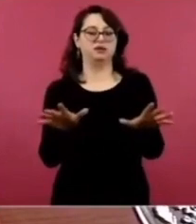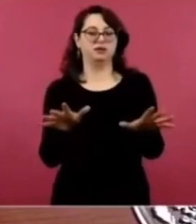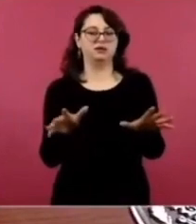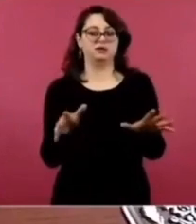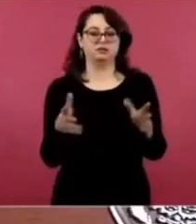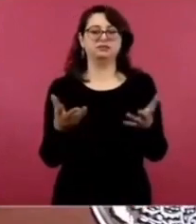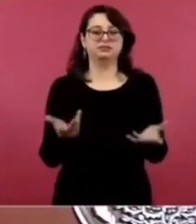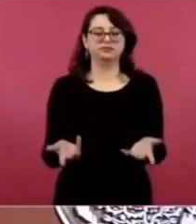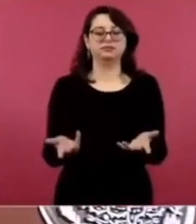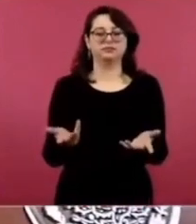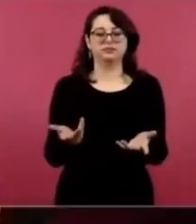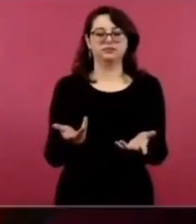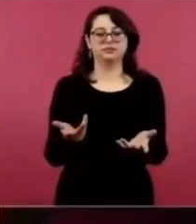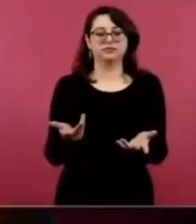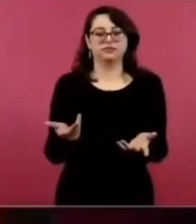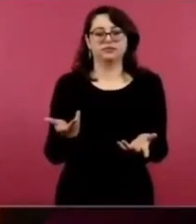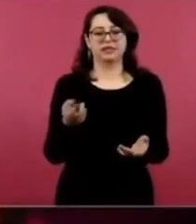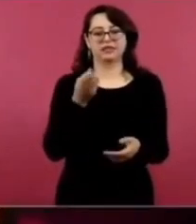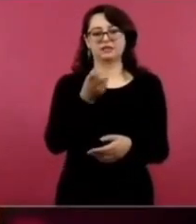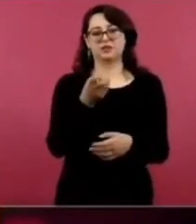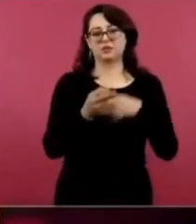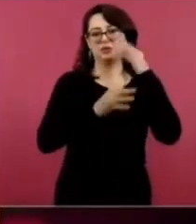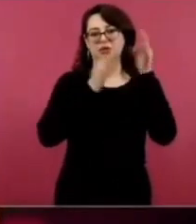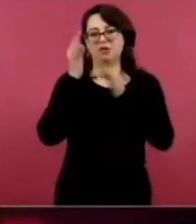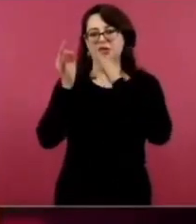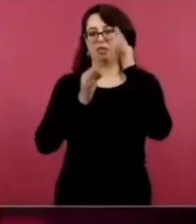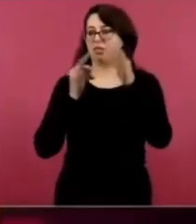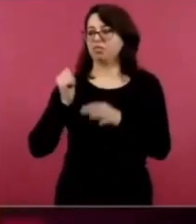por el sensacionalismo, por la nota roja.